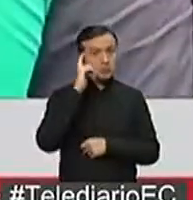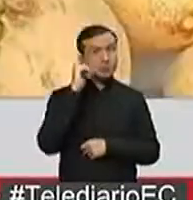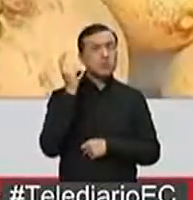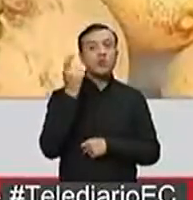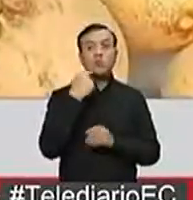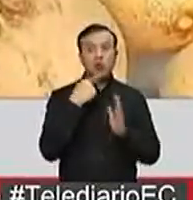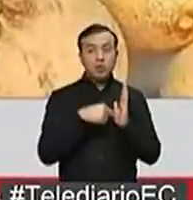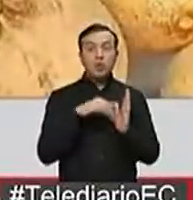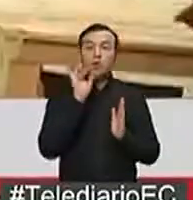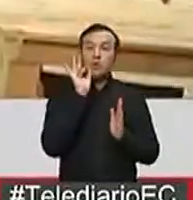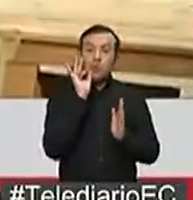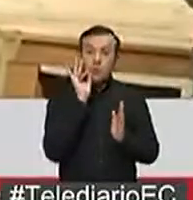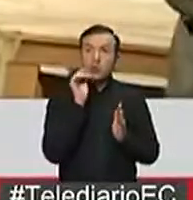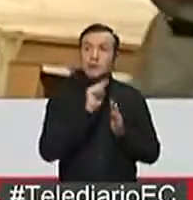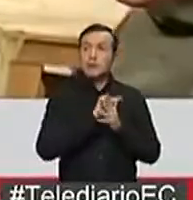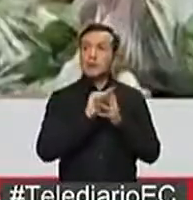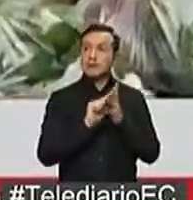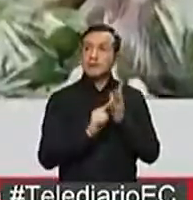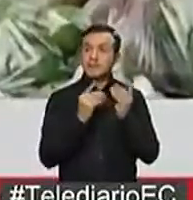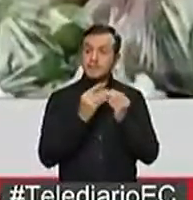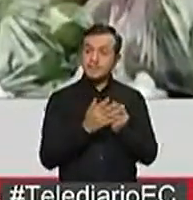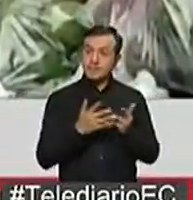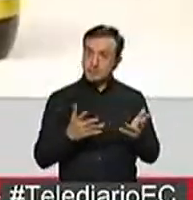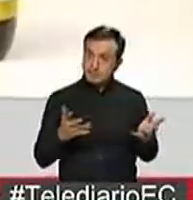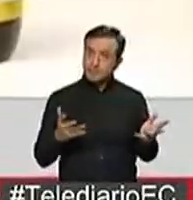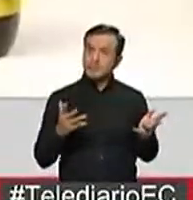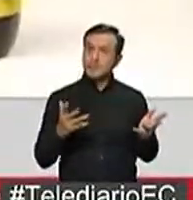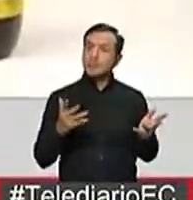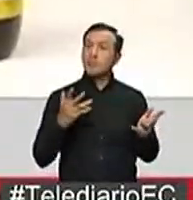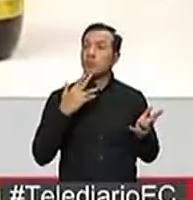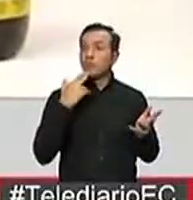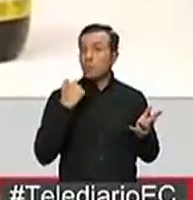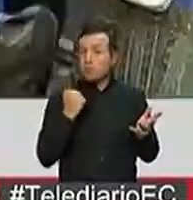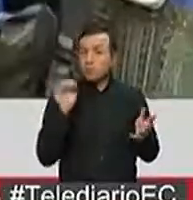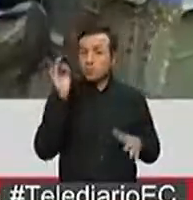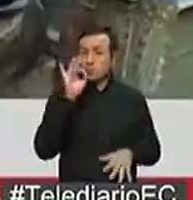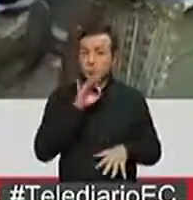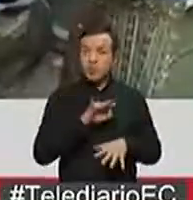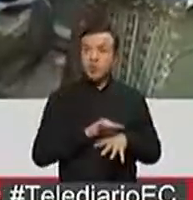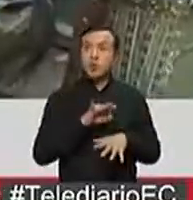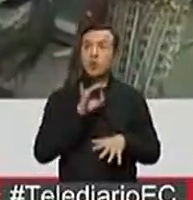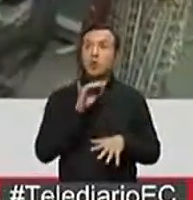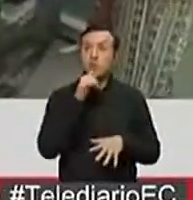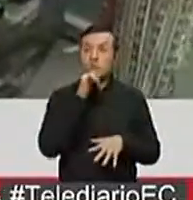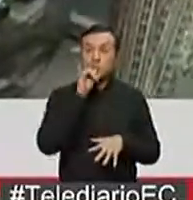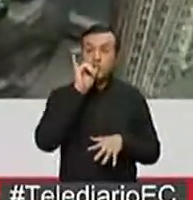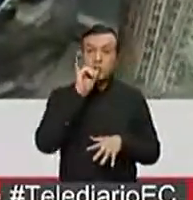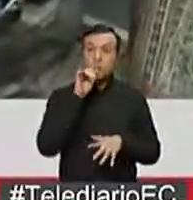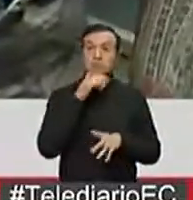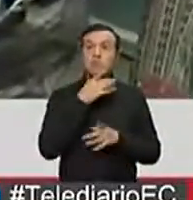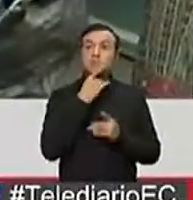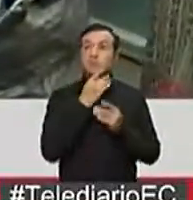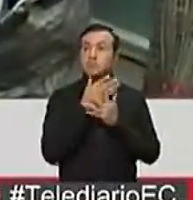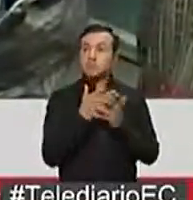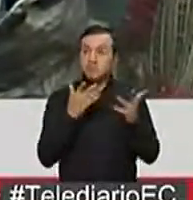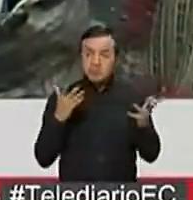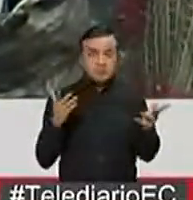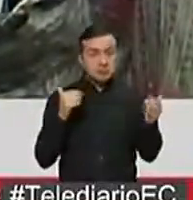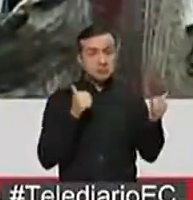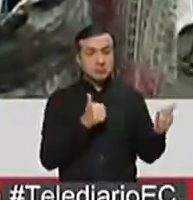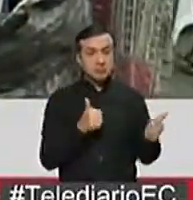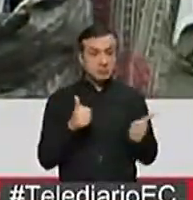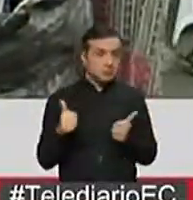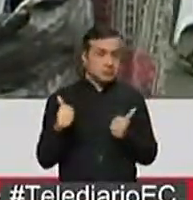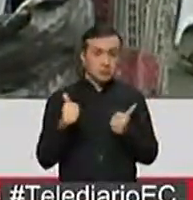como frutas, verduras, mariscos y procesados como miel de abeja y yogurt. Me agrada mucho, me encanta que sean productos orgánicos, que no